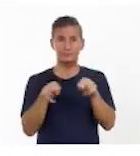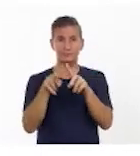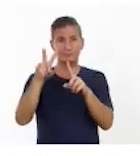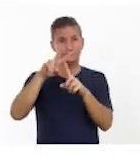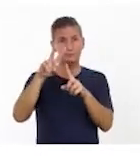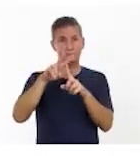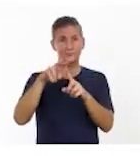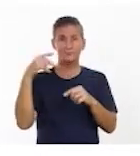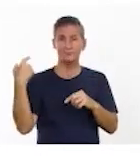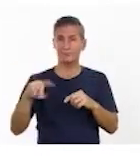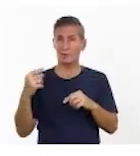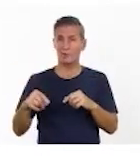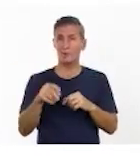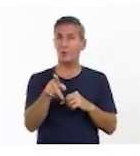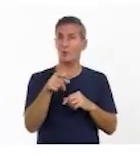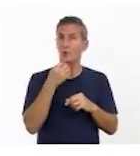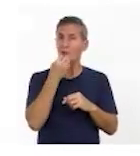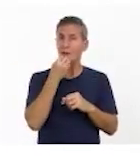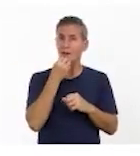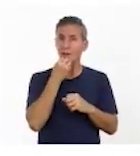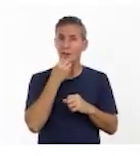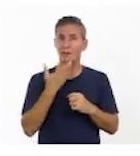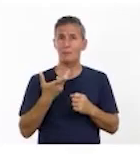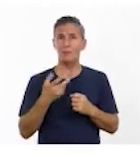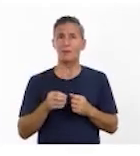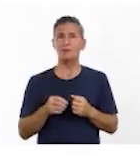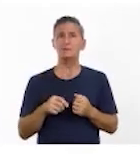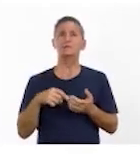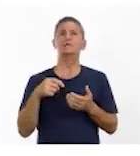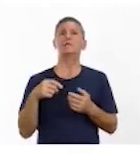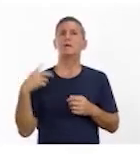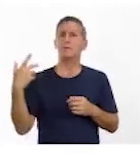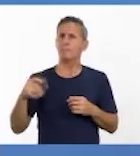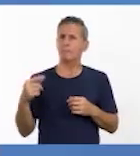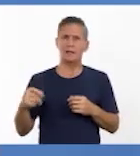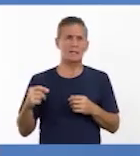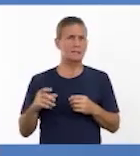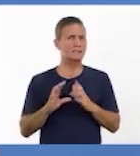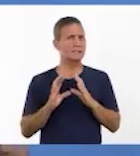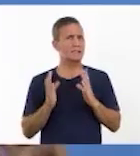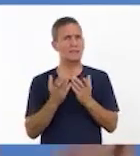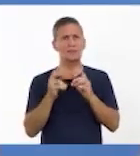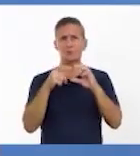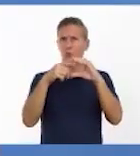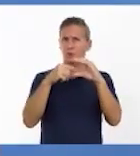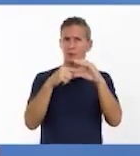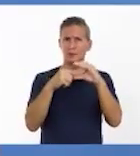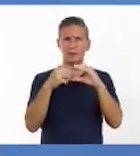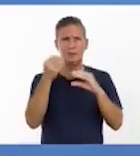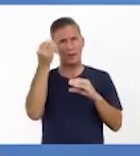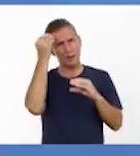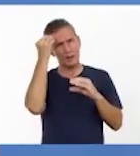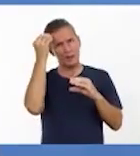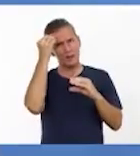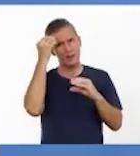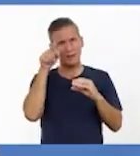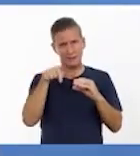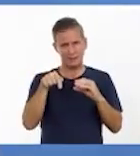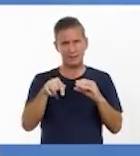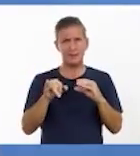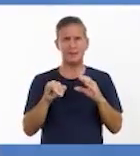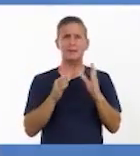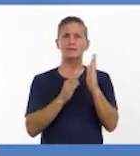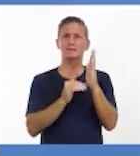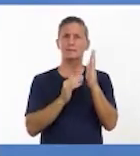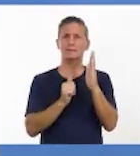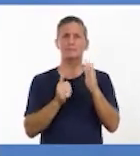los ejercicios mediante los cuales pueden poner en práctica todo el contenido aprendido